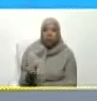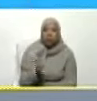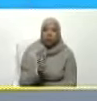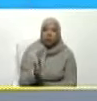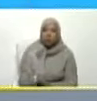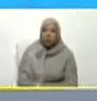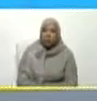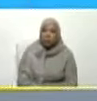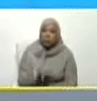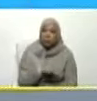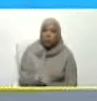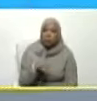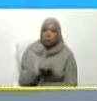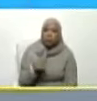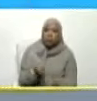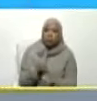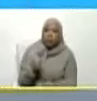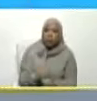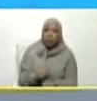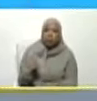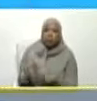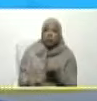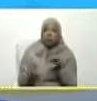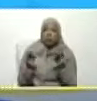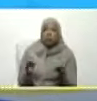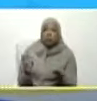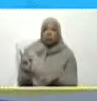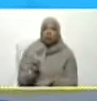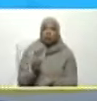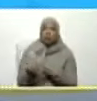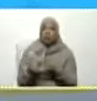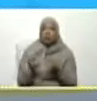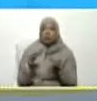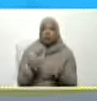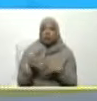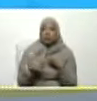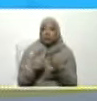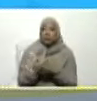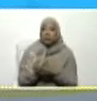a todos los compatriotas. Así nos llamamos.